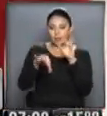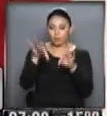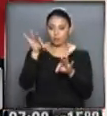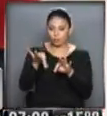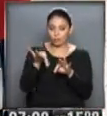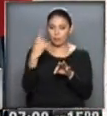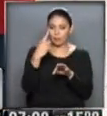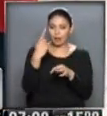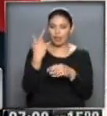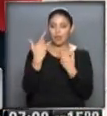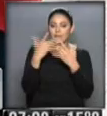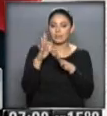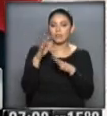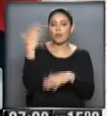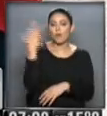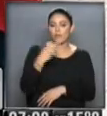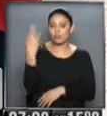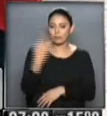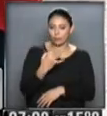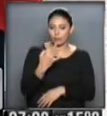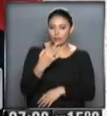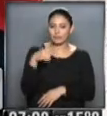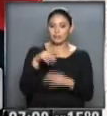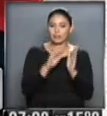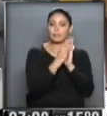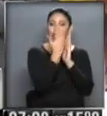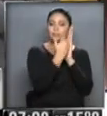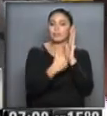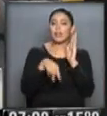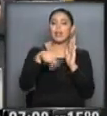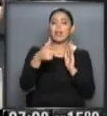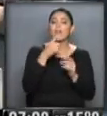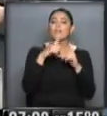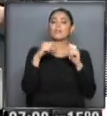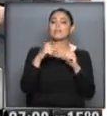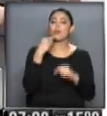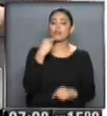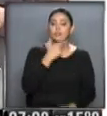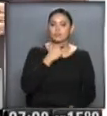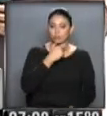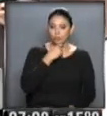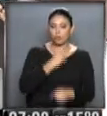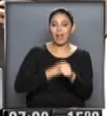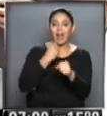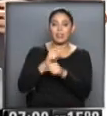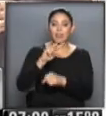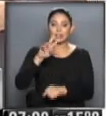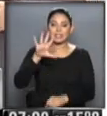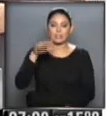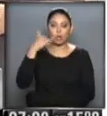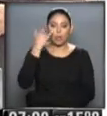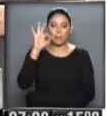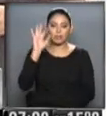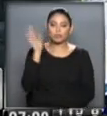primarias abiertas, simultáneas y obligatorias, las PASO, que se van a celebrar el 11 de agosto próximo. Hasta el 25 de mayo, todos los